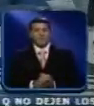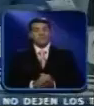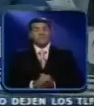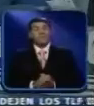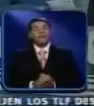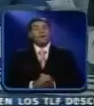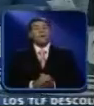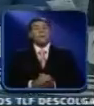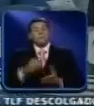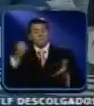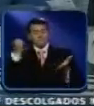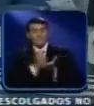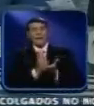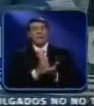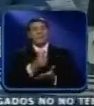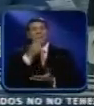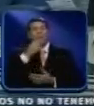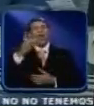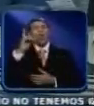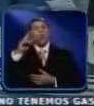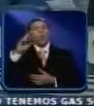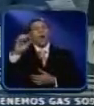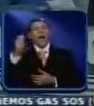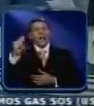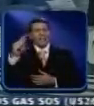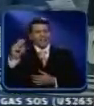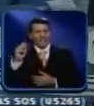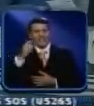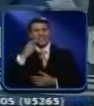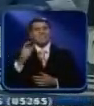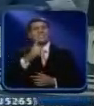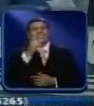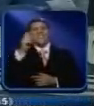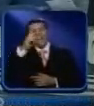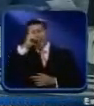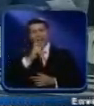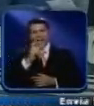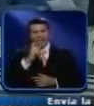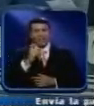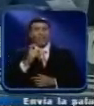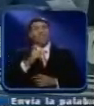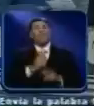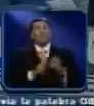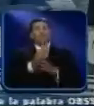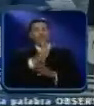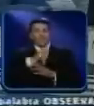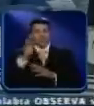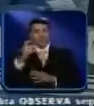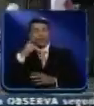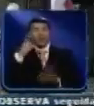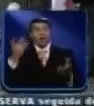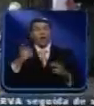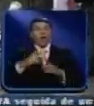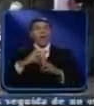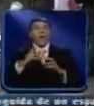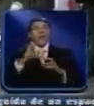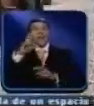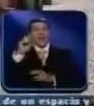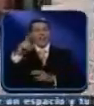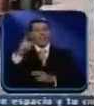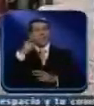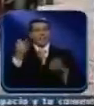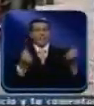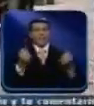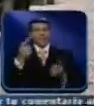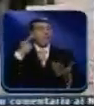La marca de autos franco-italiana Bugatti continúa celebrando sus 100 años de fundación. La Ciudad Luz sirvió de escenario para el rally protagonizado por vehículos clásicos